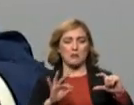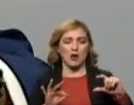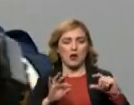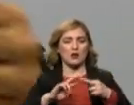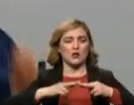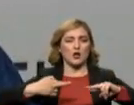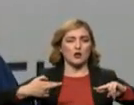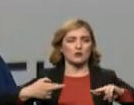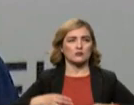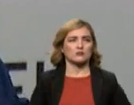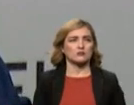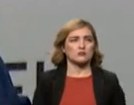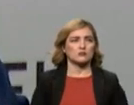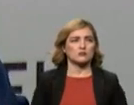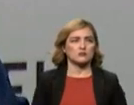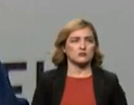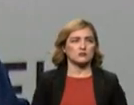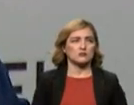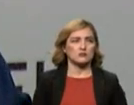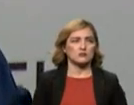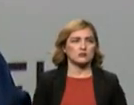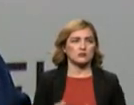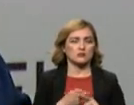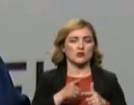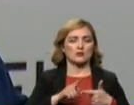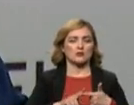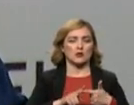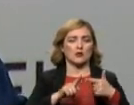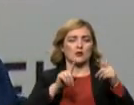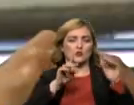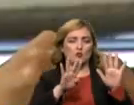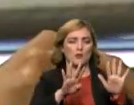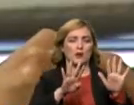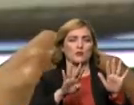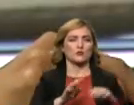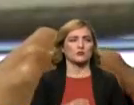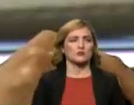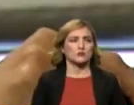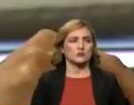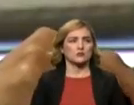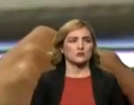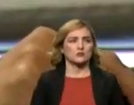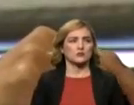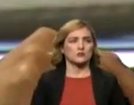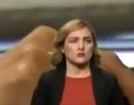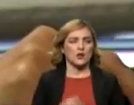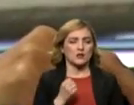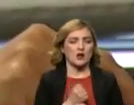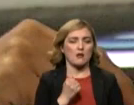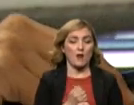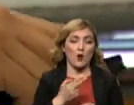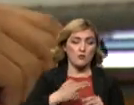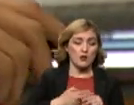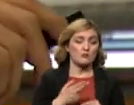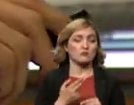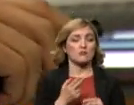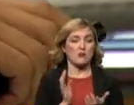la región, cuando en la región estamos en un promedio de 9 puntos. La tasa de empleo adecuado alcanza